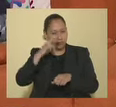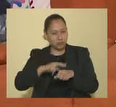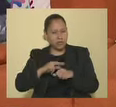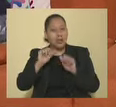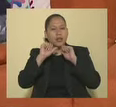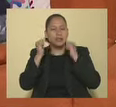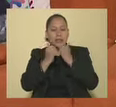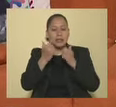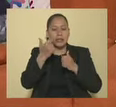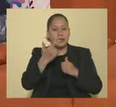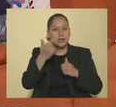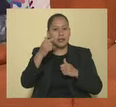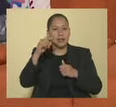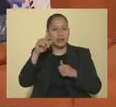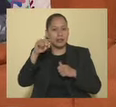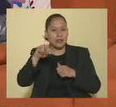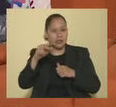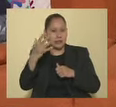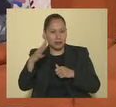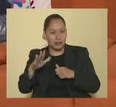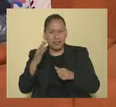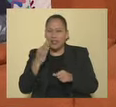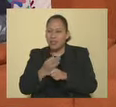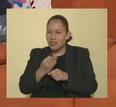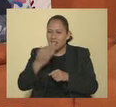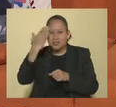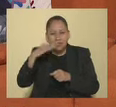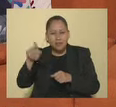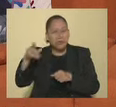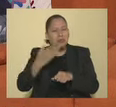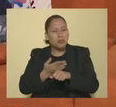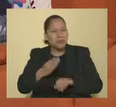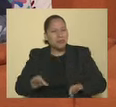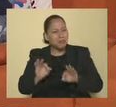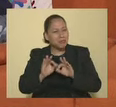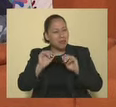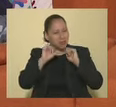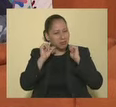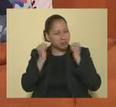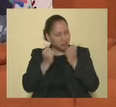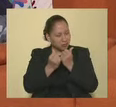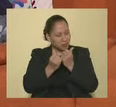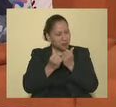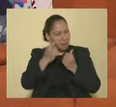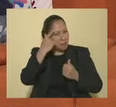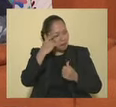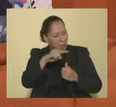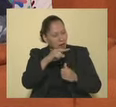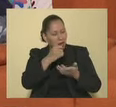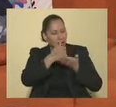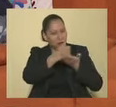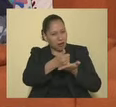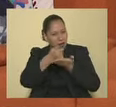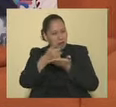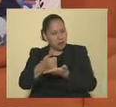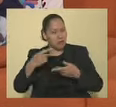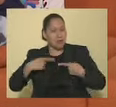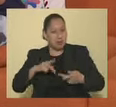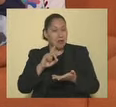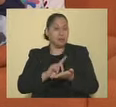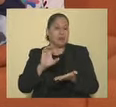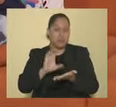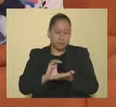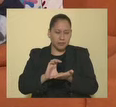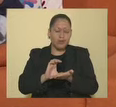asociación G10, que ahorita nos vamos a enterar lo importante que son estas asociaciones para trabajar con las personas con